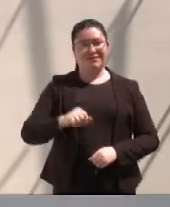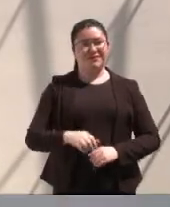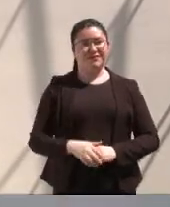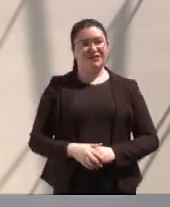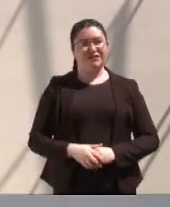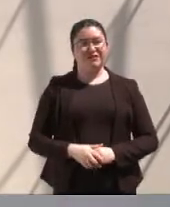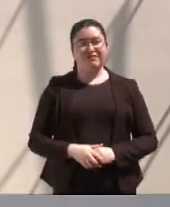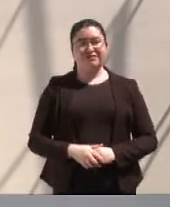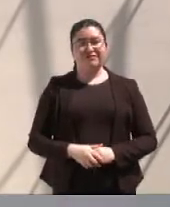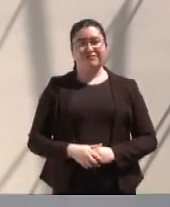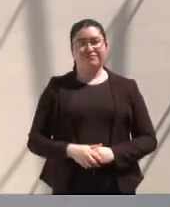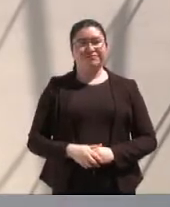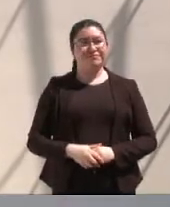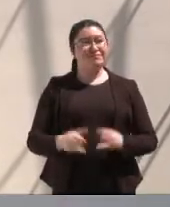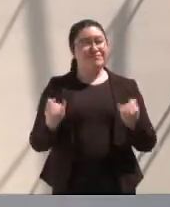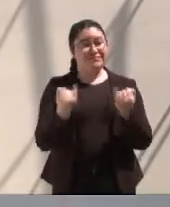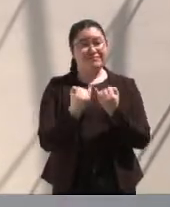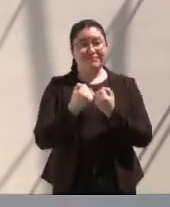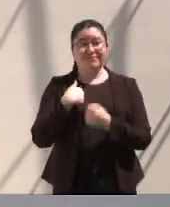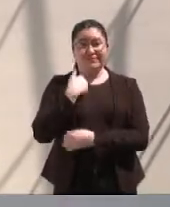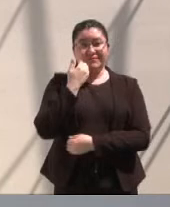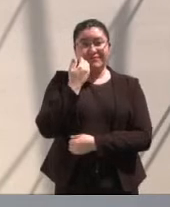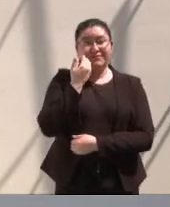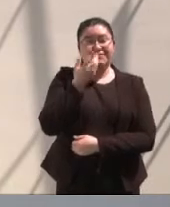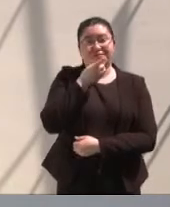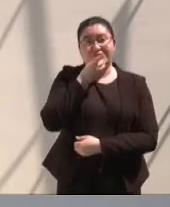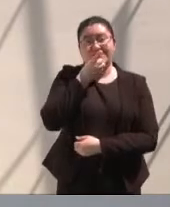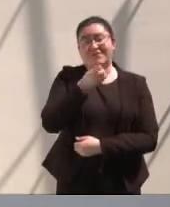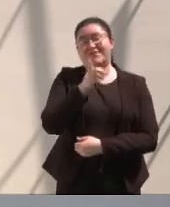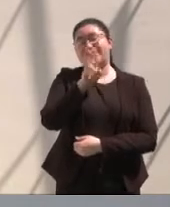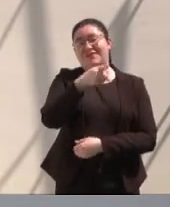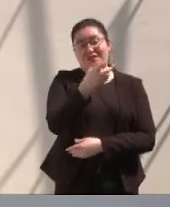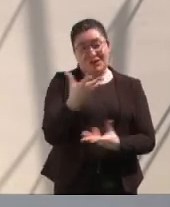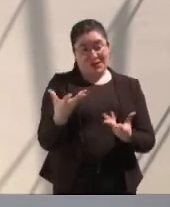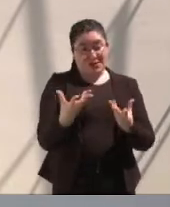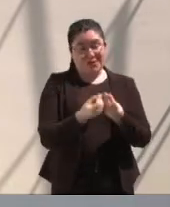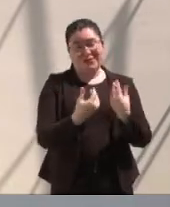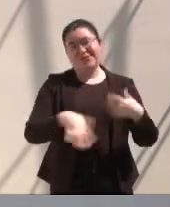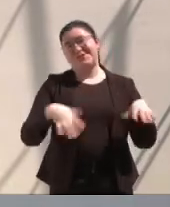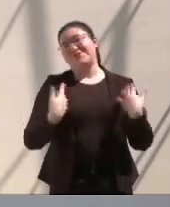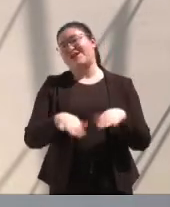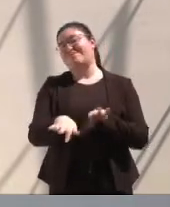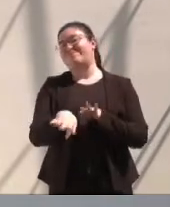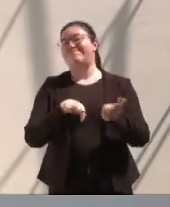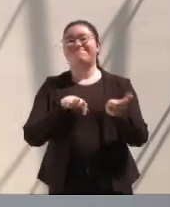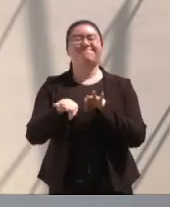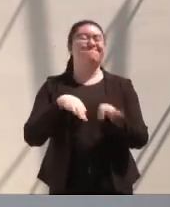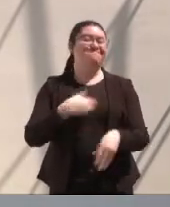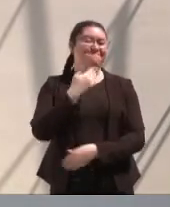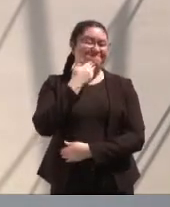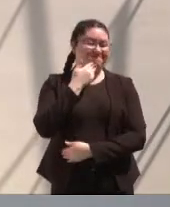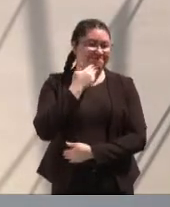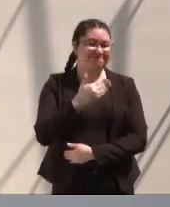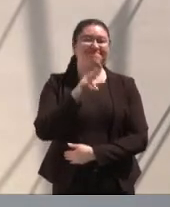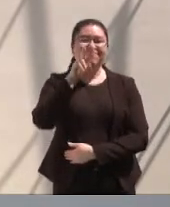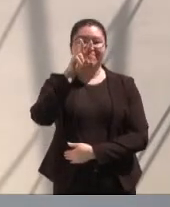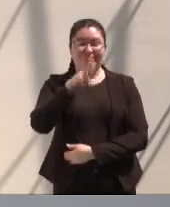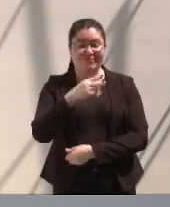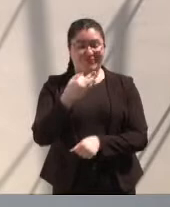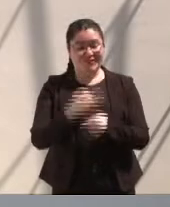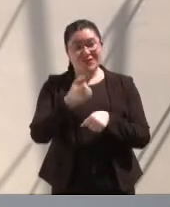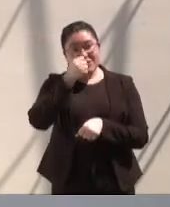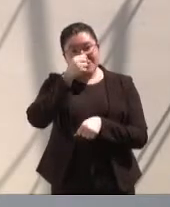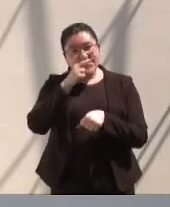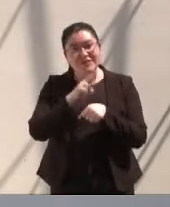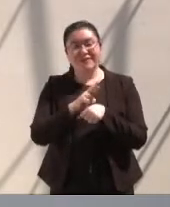Yo quiero decirles públicamente que se trabaja muy bonito con… Ya es un privilegio trabajar con el subsecretario Encinas, y se